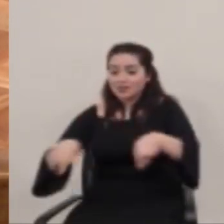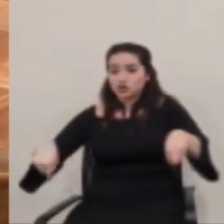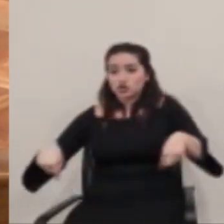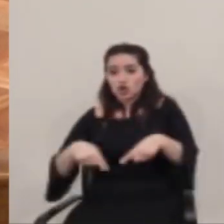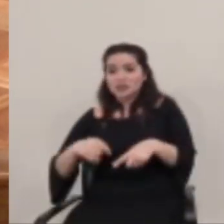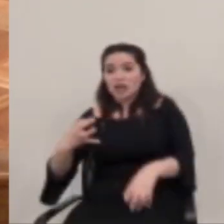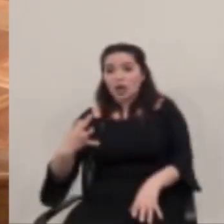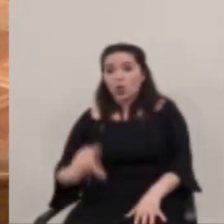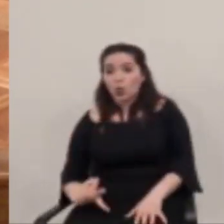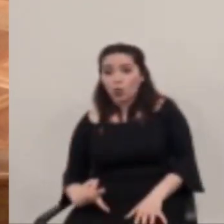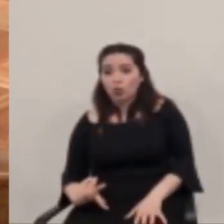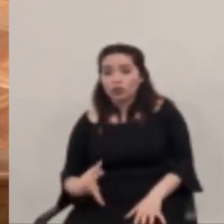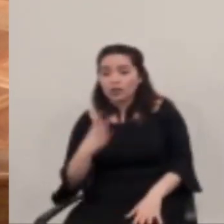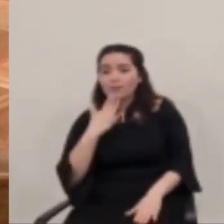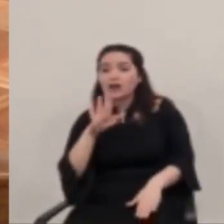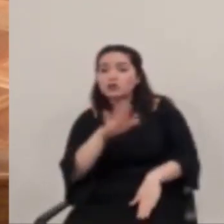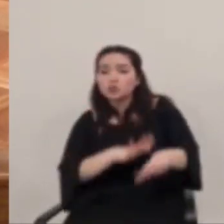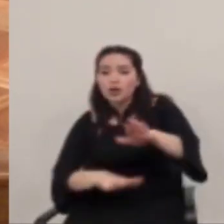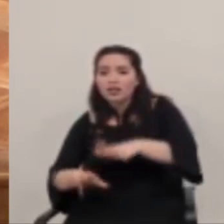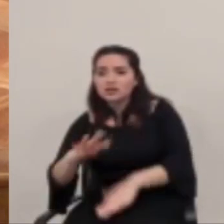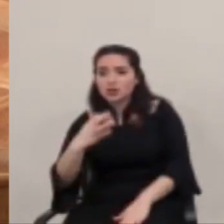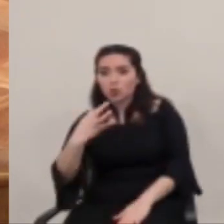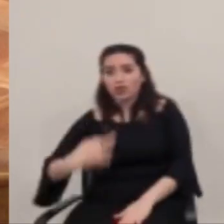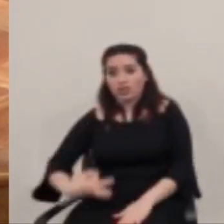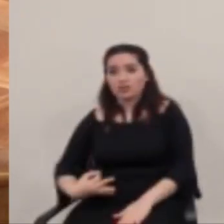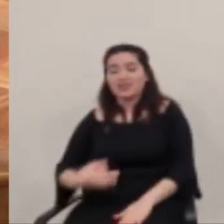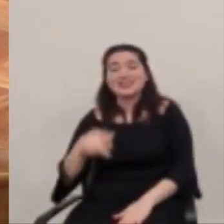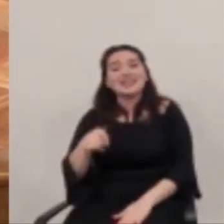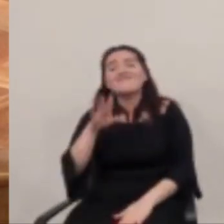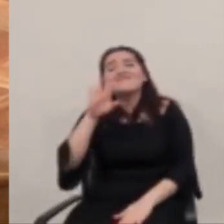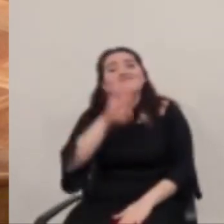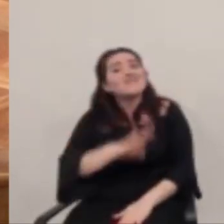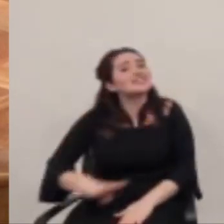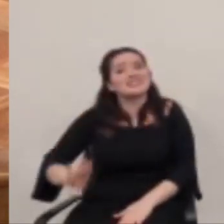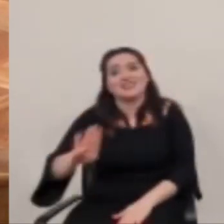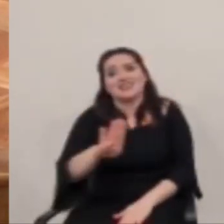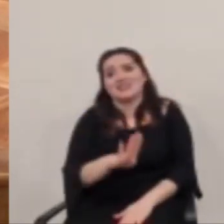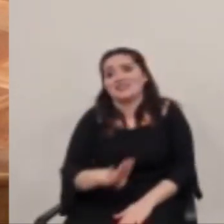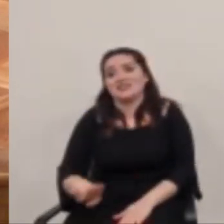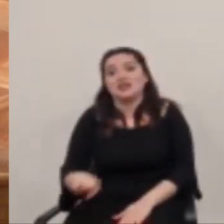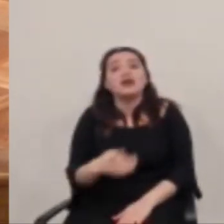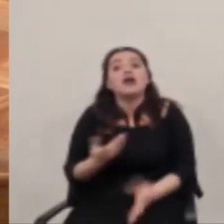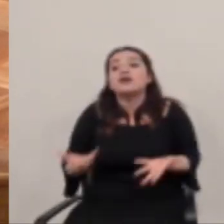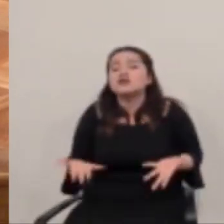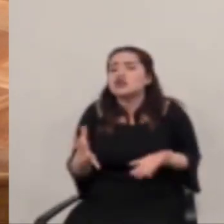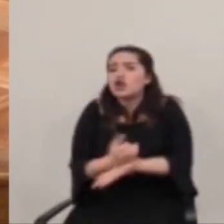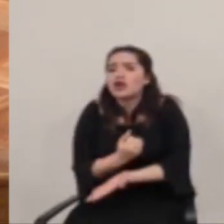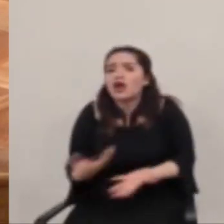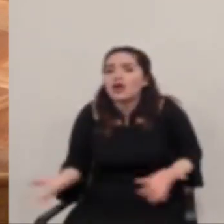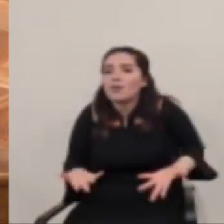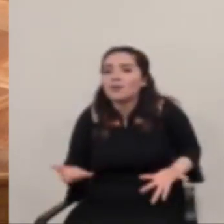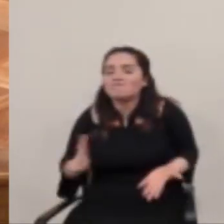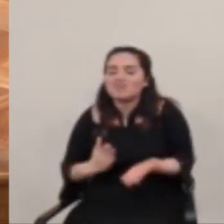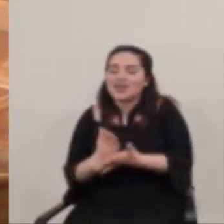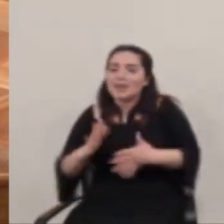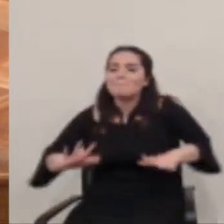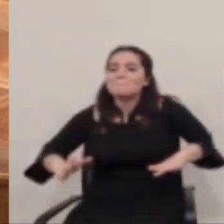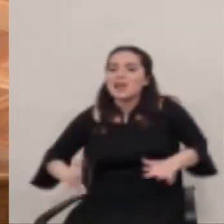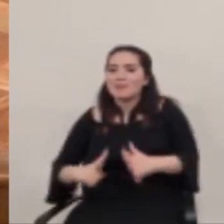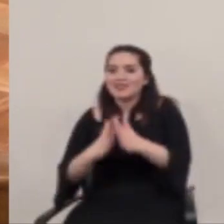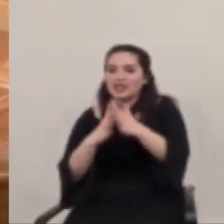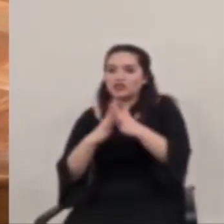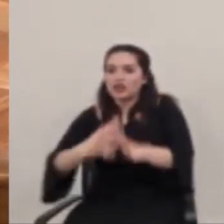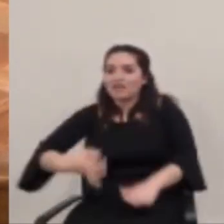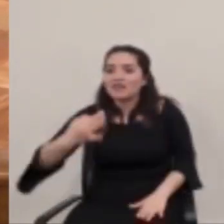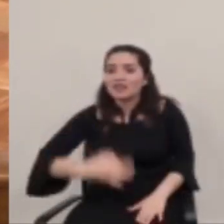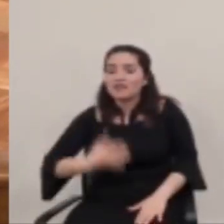de poder resguardar esta seguridad, debería ser una de las bases de esto. Y esto se logra a partir de una implementación efectiva de una